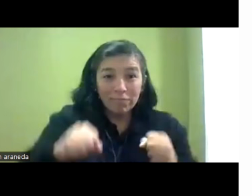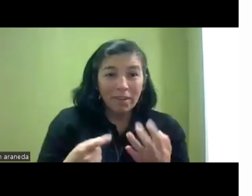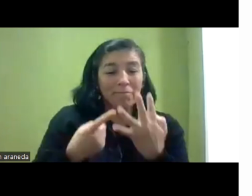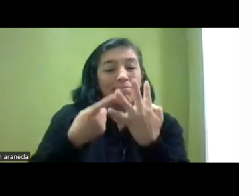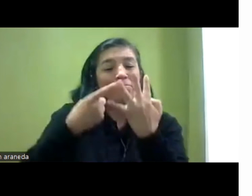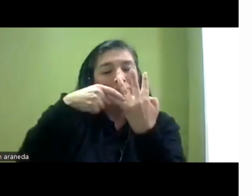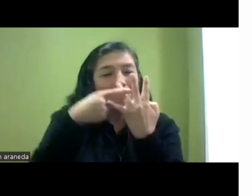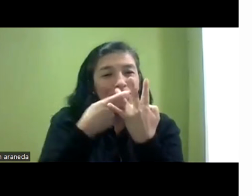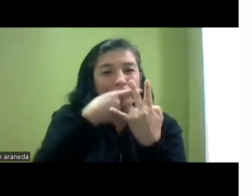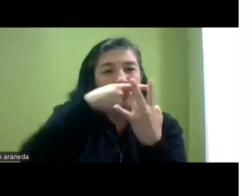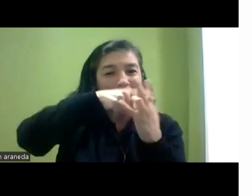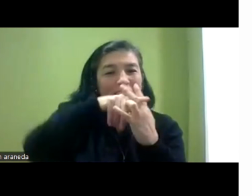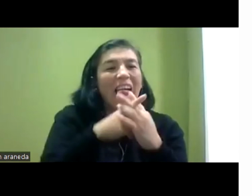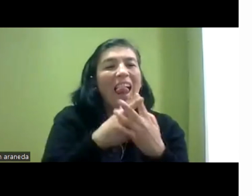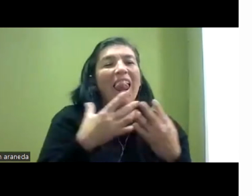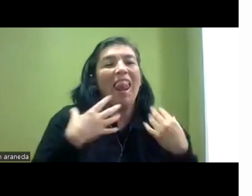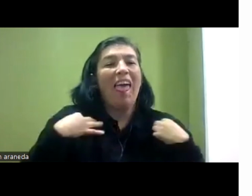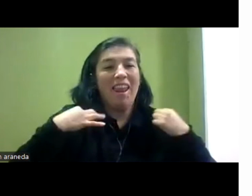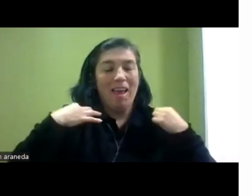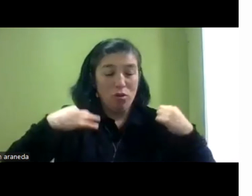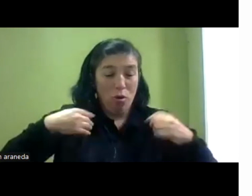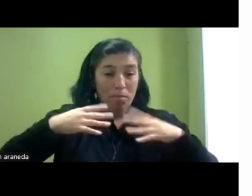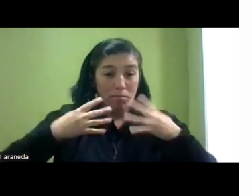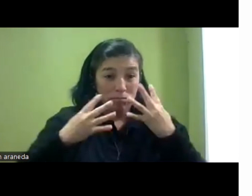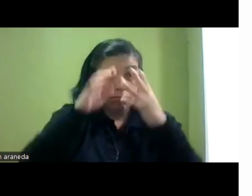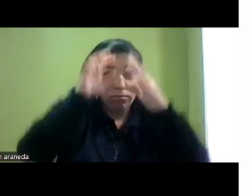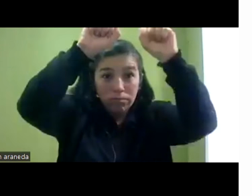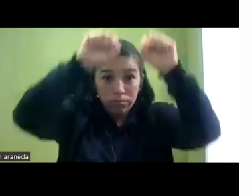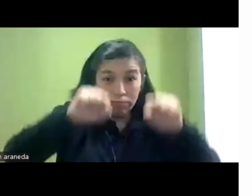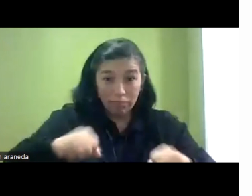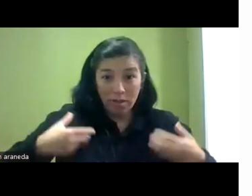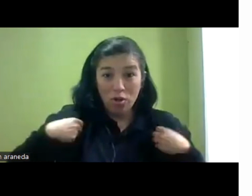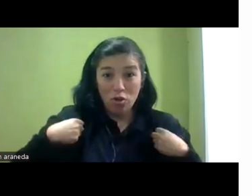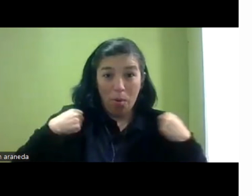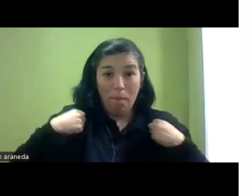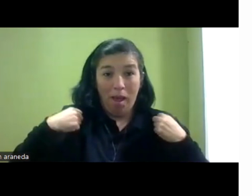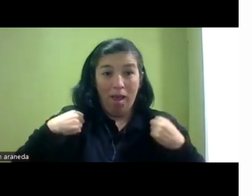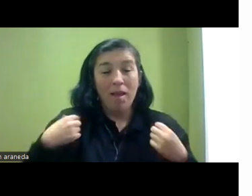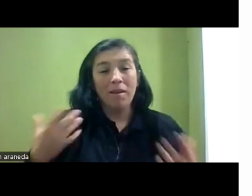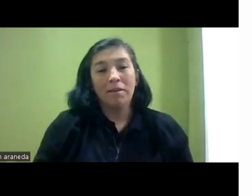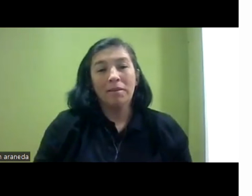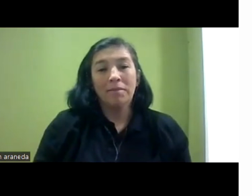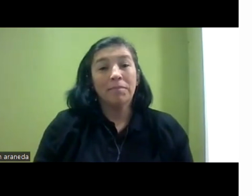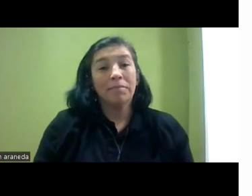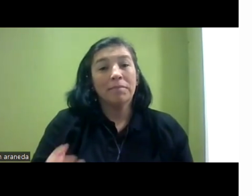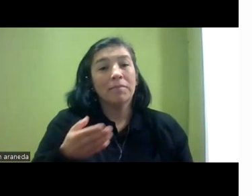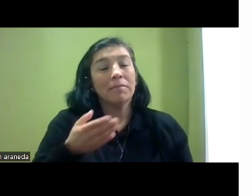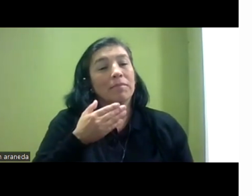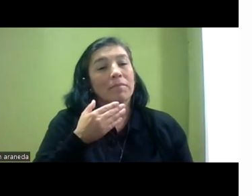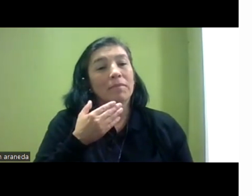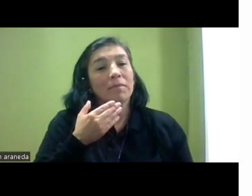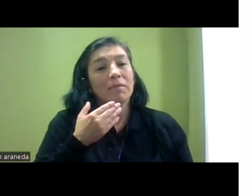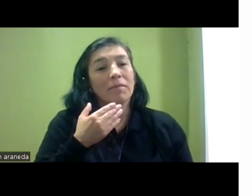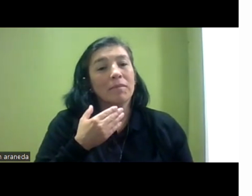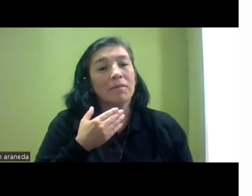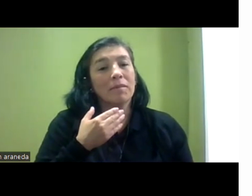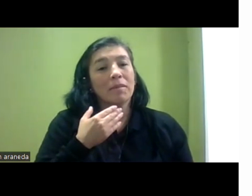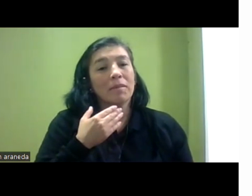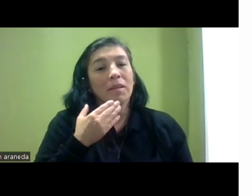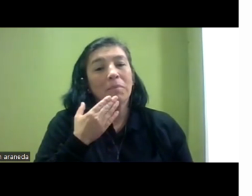a este es etnográfico, es decir, actual, y a mano izquierda, en cambio, tenemos